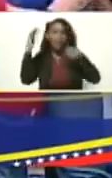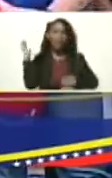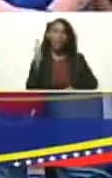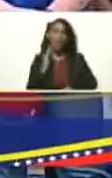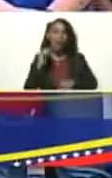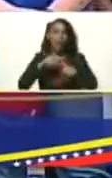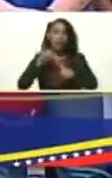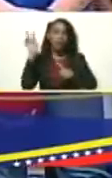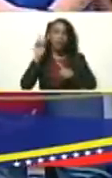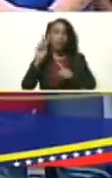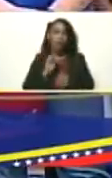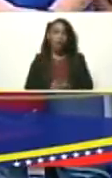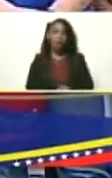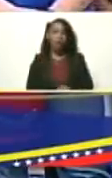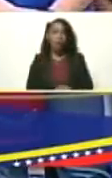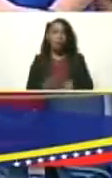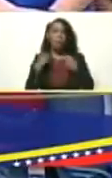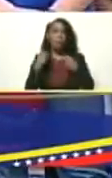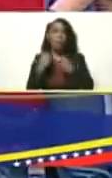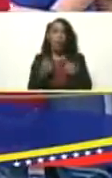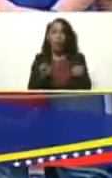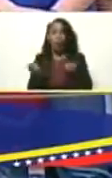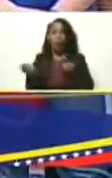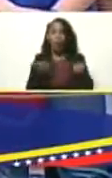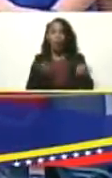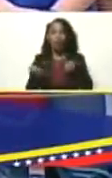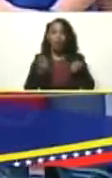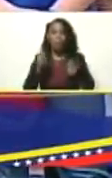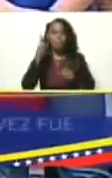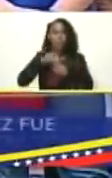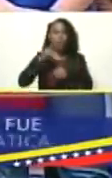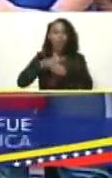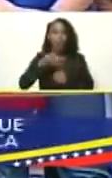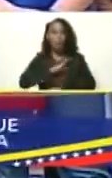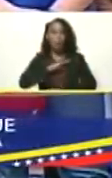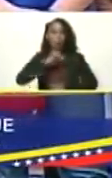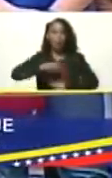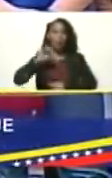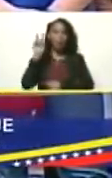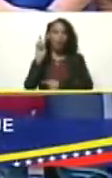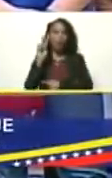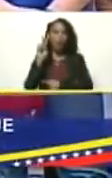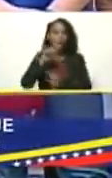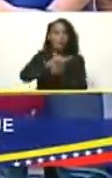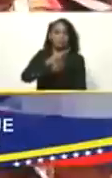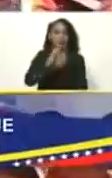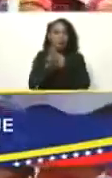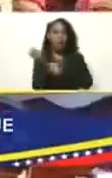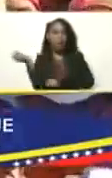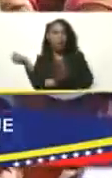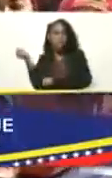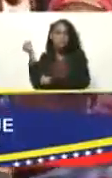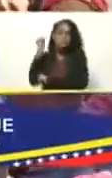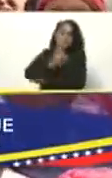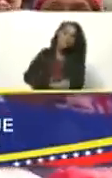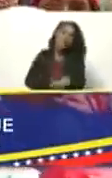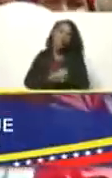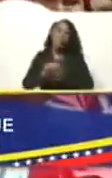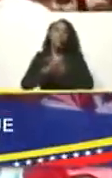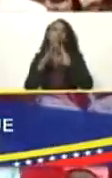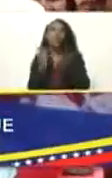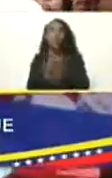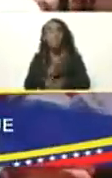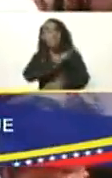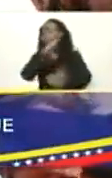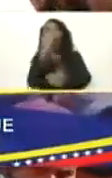por Venezuela, para controlar el petróleo venezolano y torcerle el brazo al mundo con el